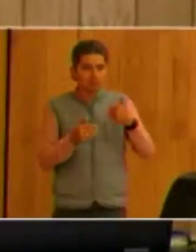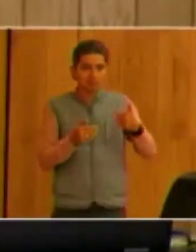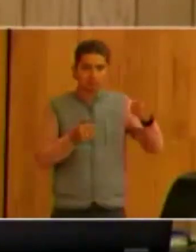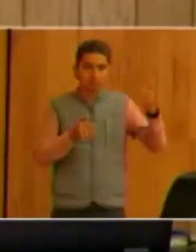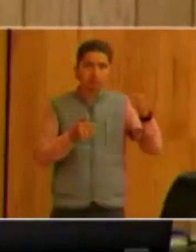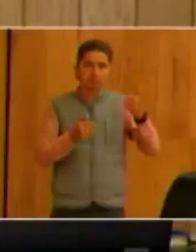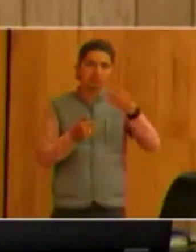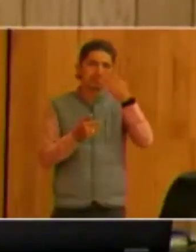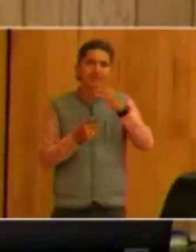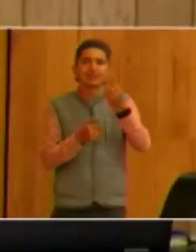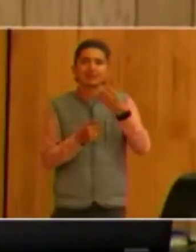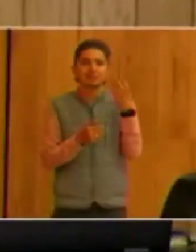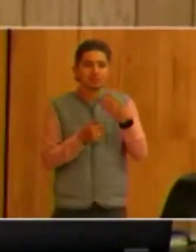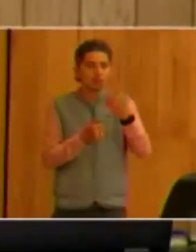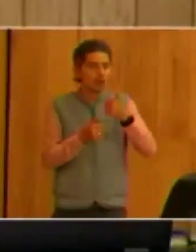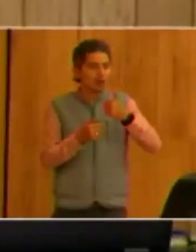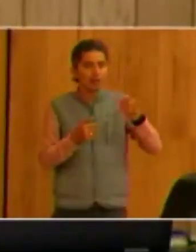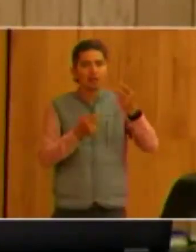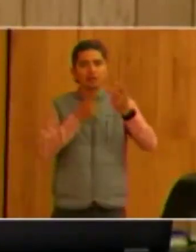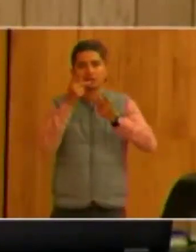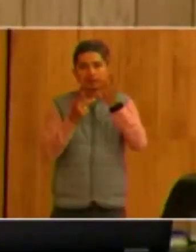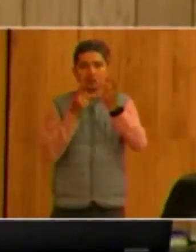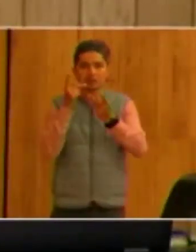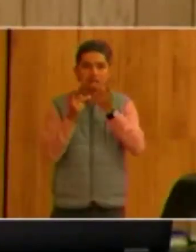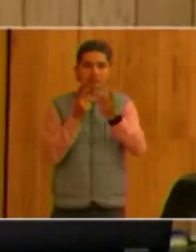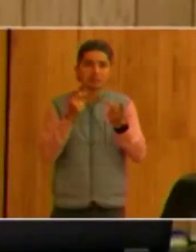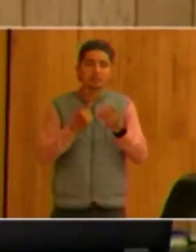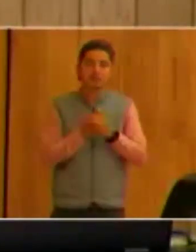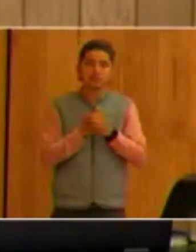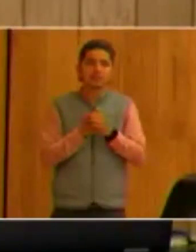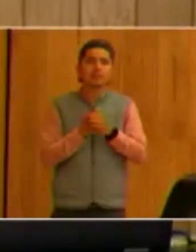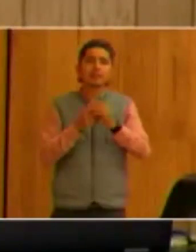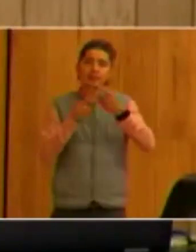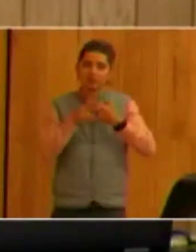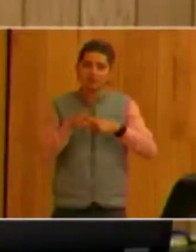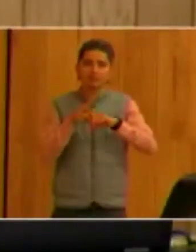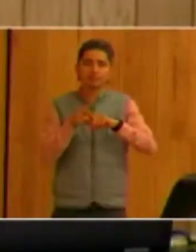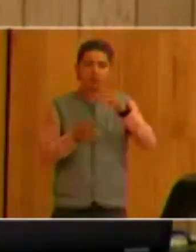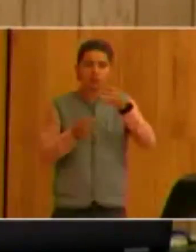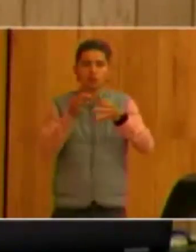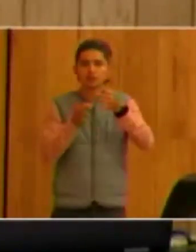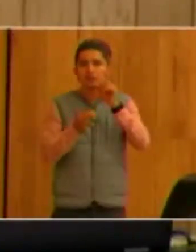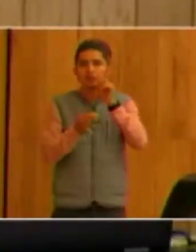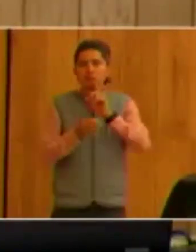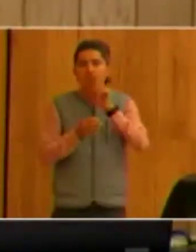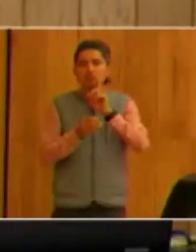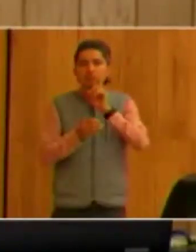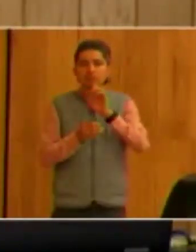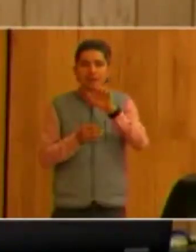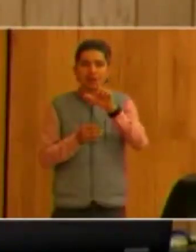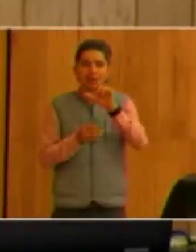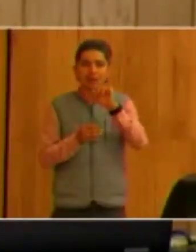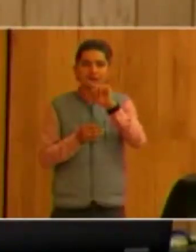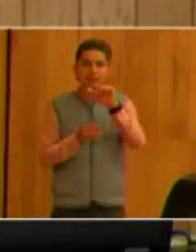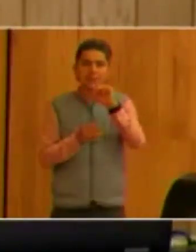uso de su exposición. Y va a iniciar la jueza Elizabeth